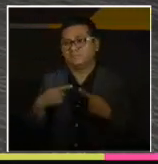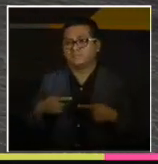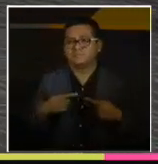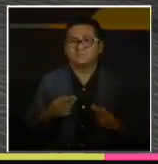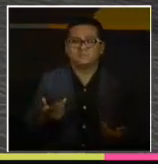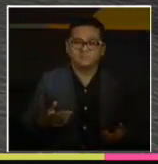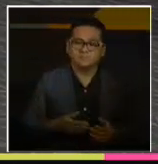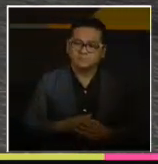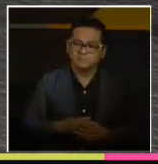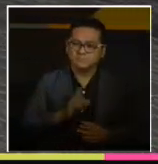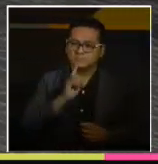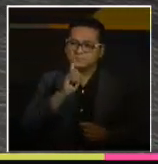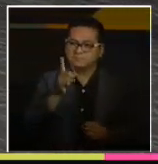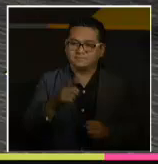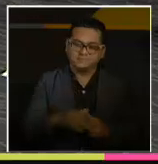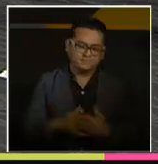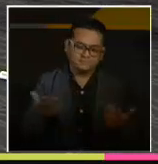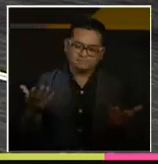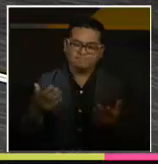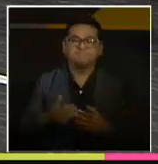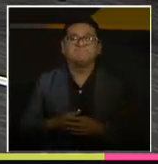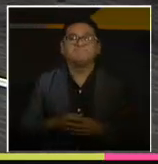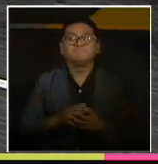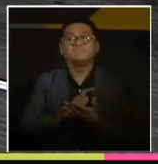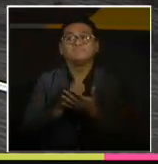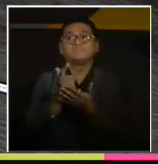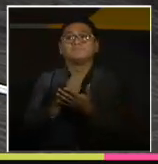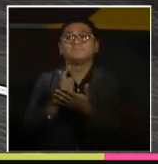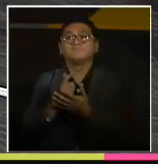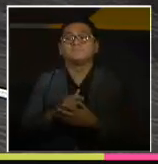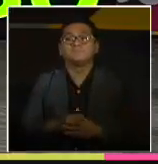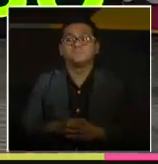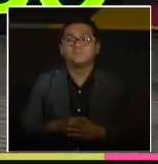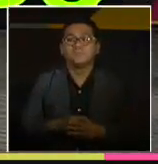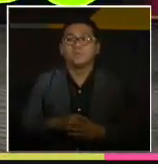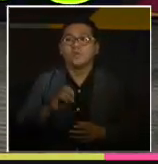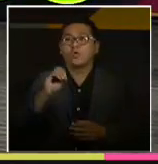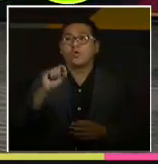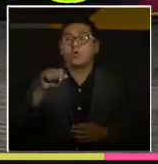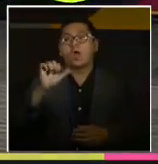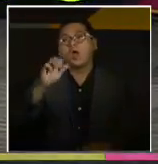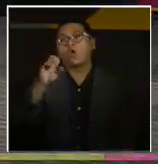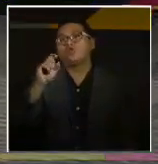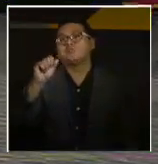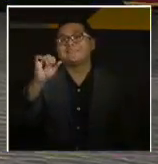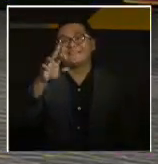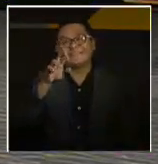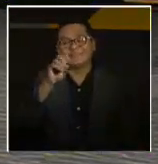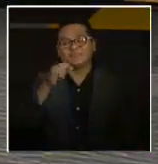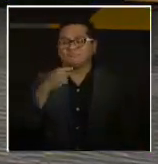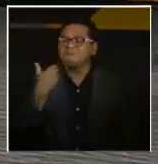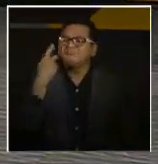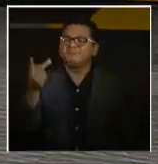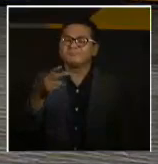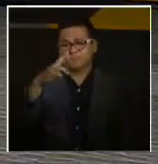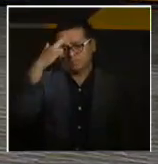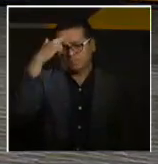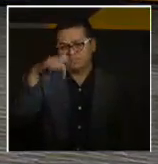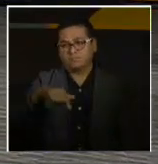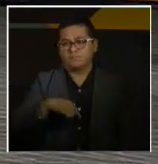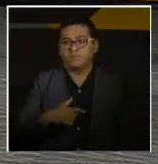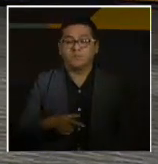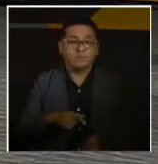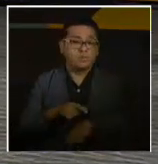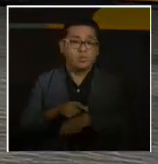candidatos y le corresponde hacerla al licenciado Amenofis Acosta Ríos. Adelante. Recuerde que